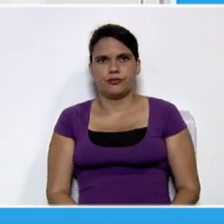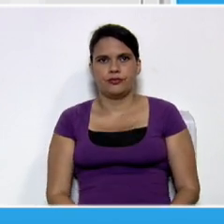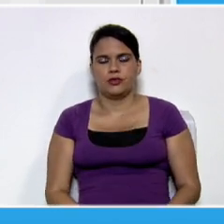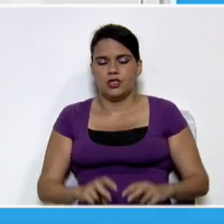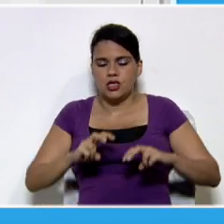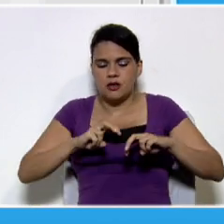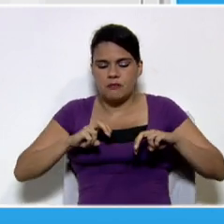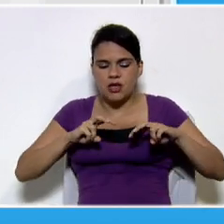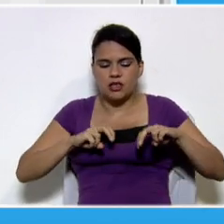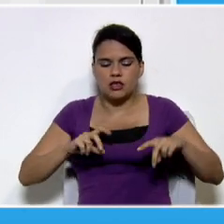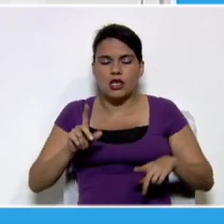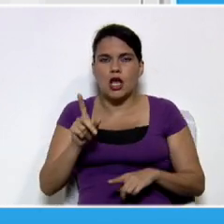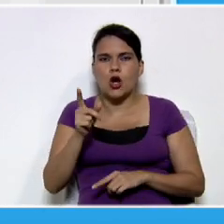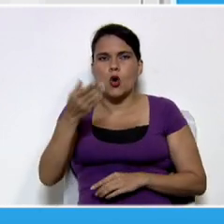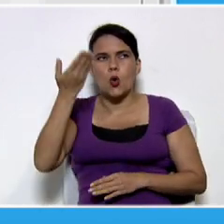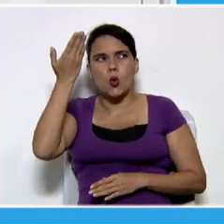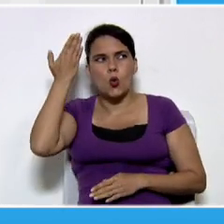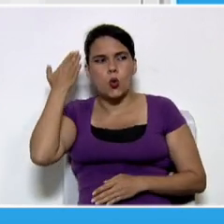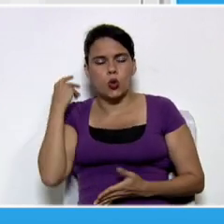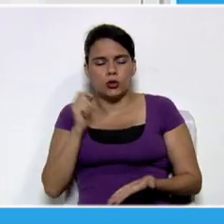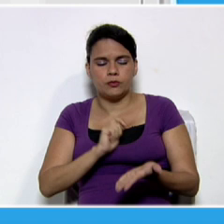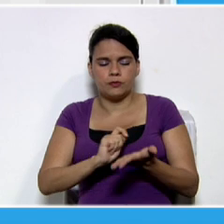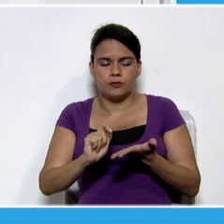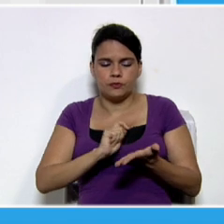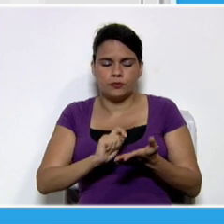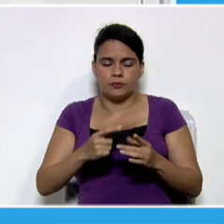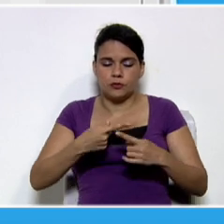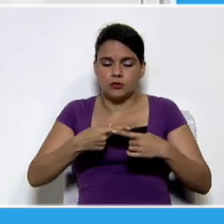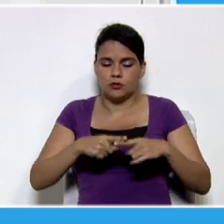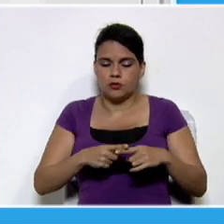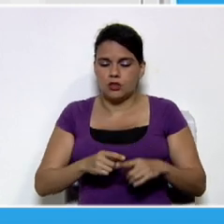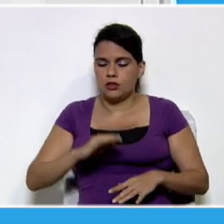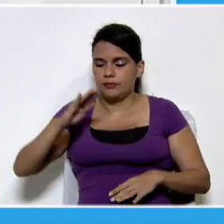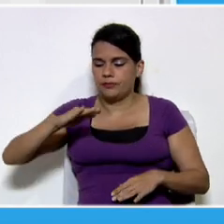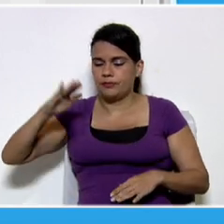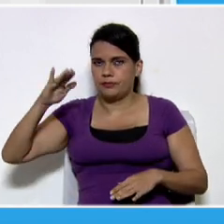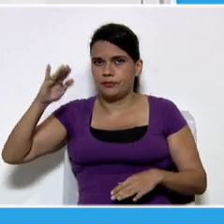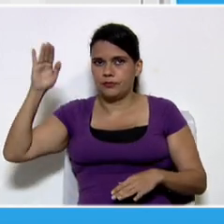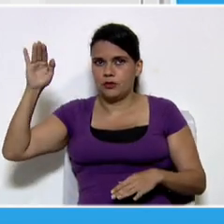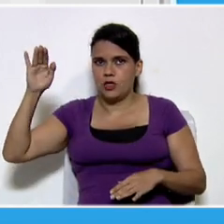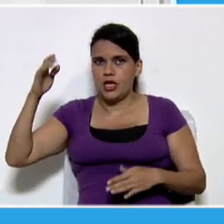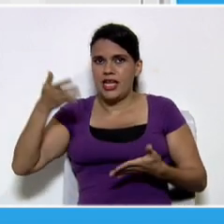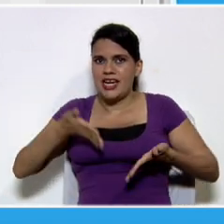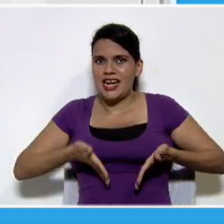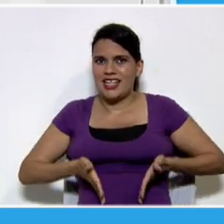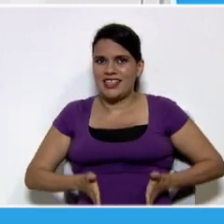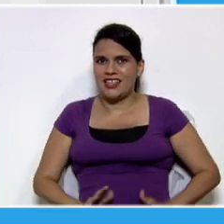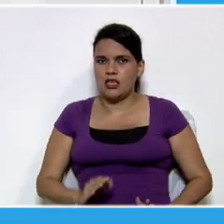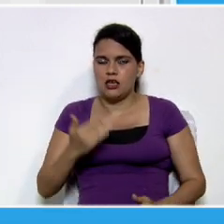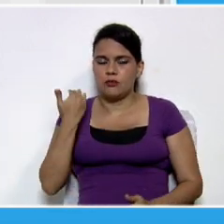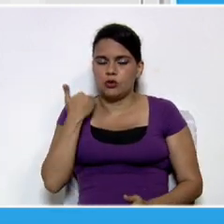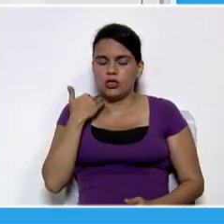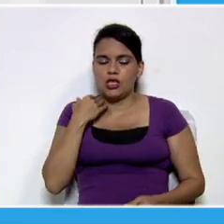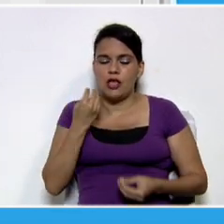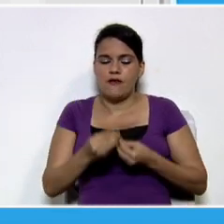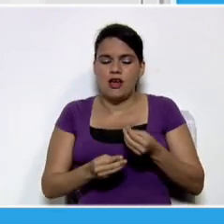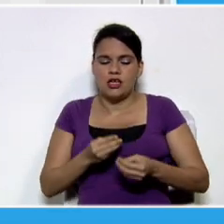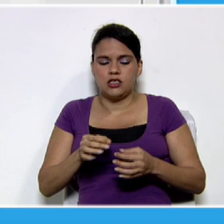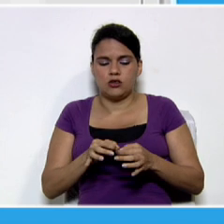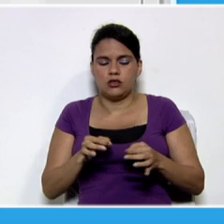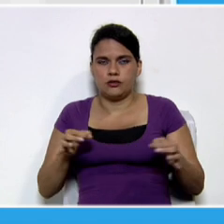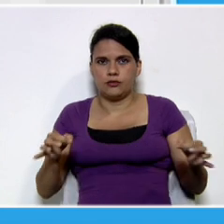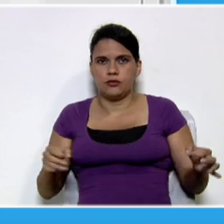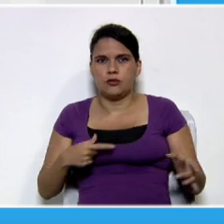Investiga los últimos registros estadísticos de natalidad y mortalidad y vas a elaborar una línea de tiempo. Específicamente vas a